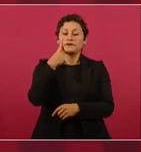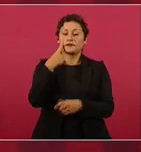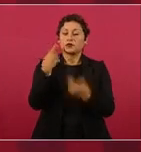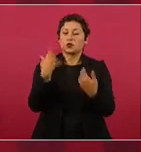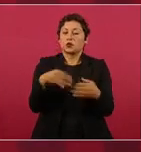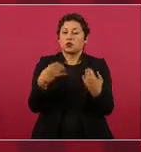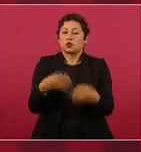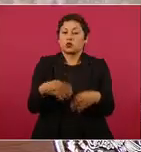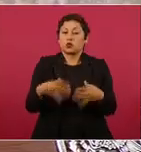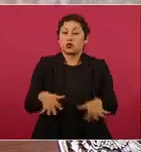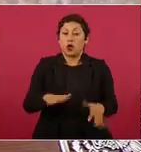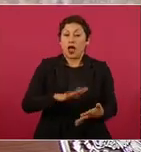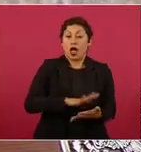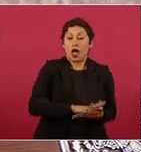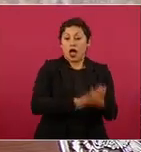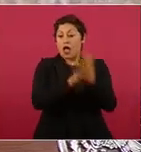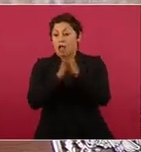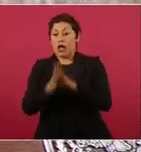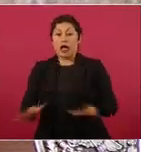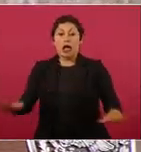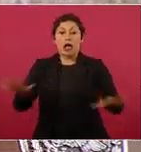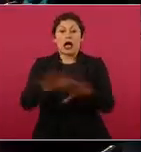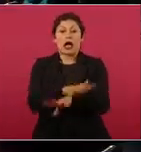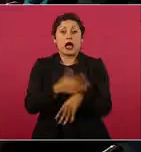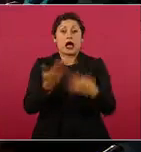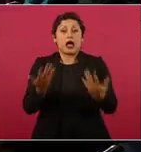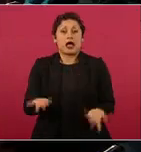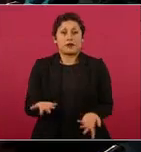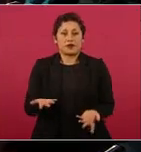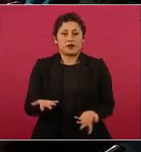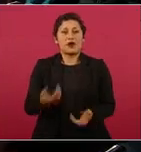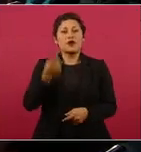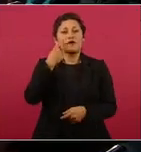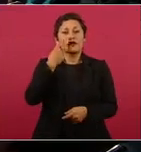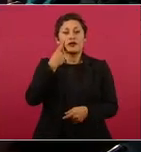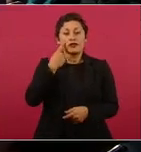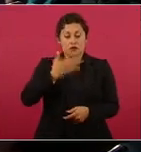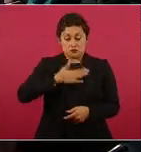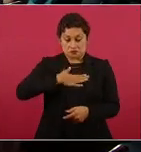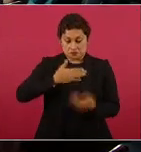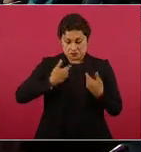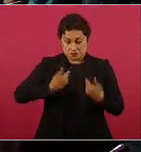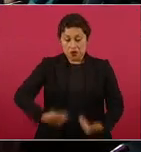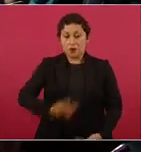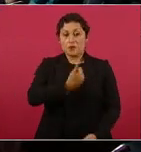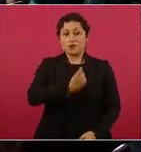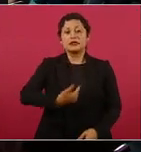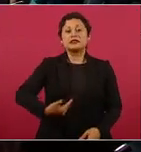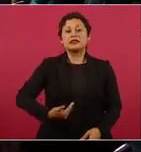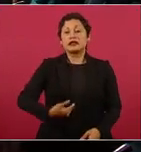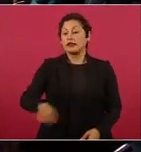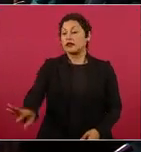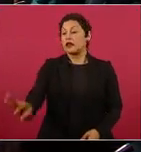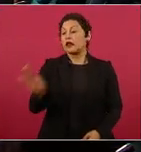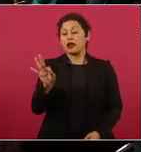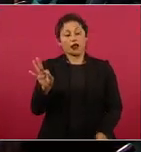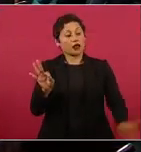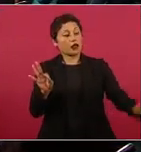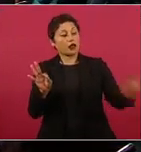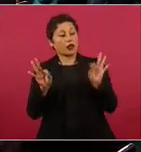importante. El presidente no tiene un candidato o una candidata